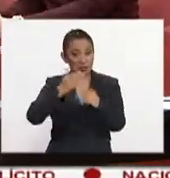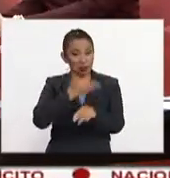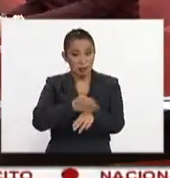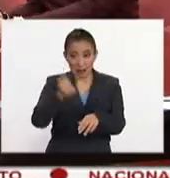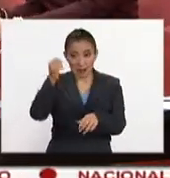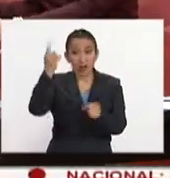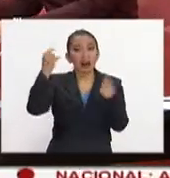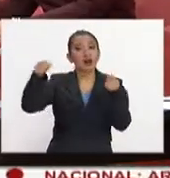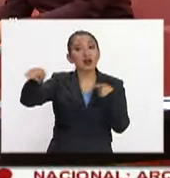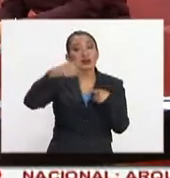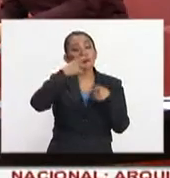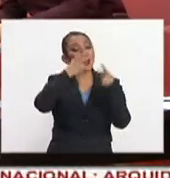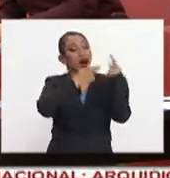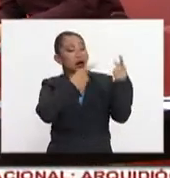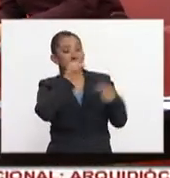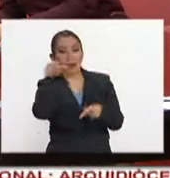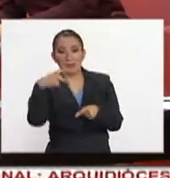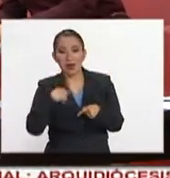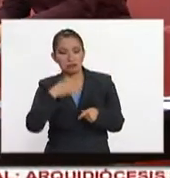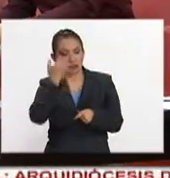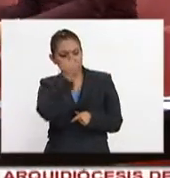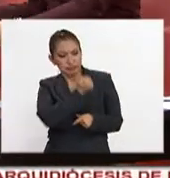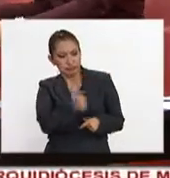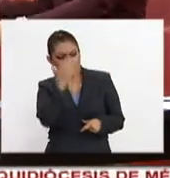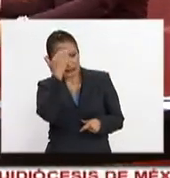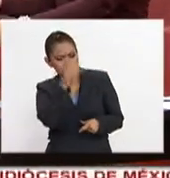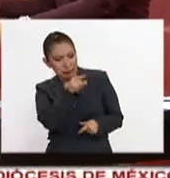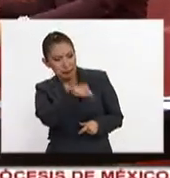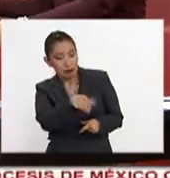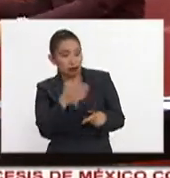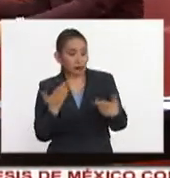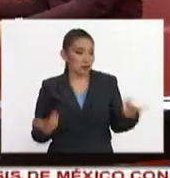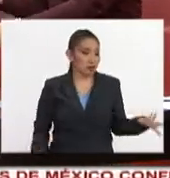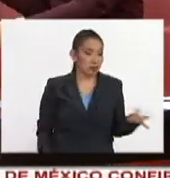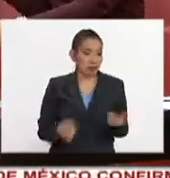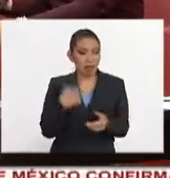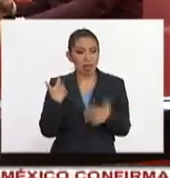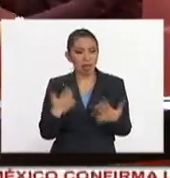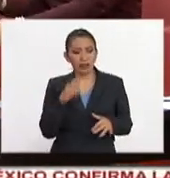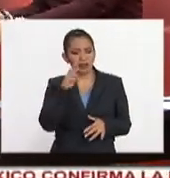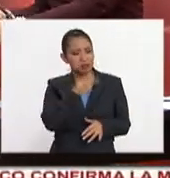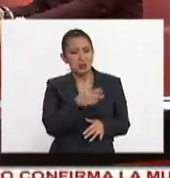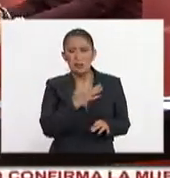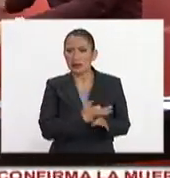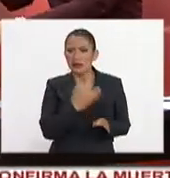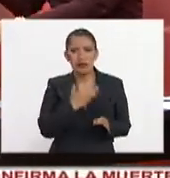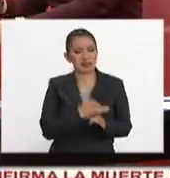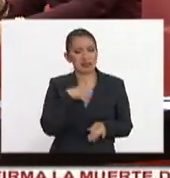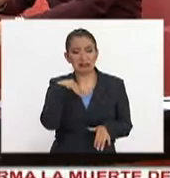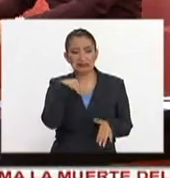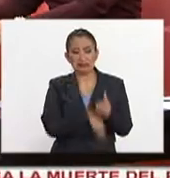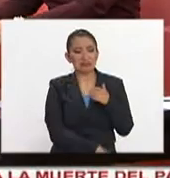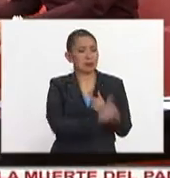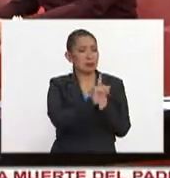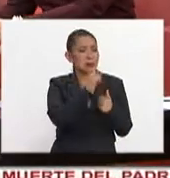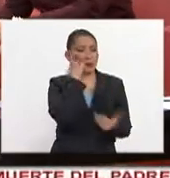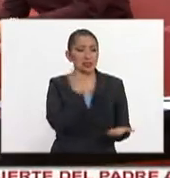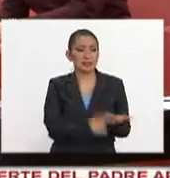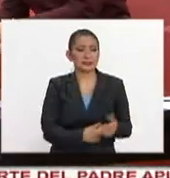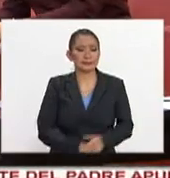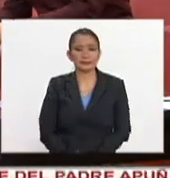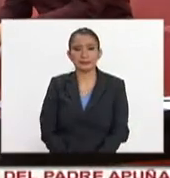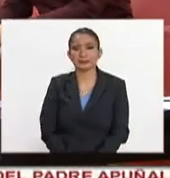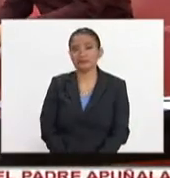lo han incluso comentado gente o especialistas del Woodrow Wilson. Lo que se ve en este momento es caos en la Casa